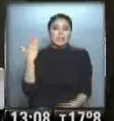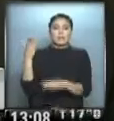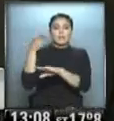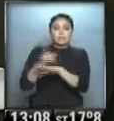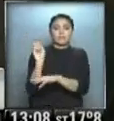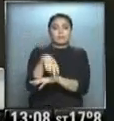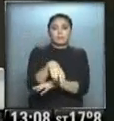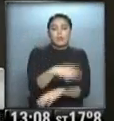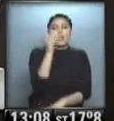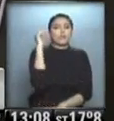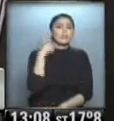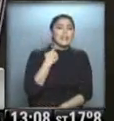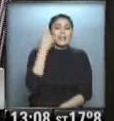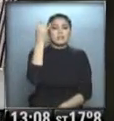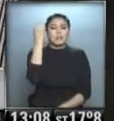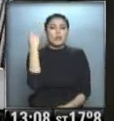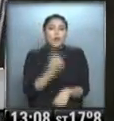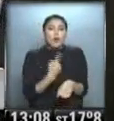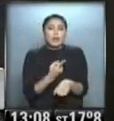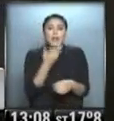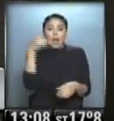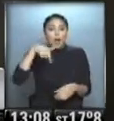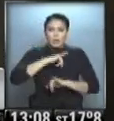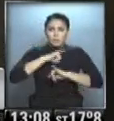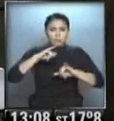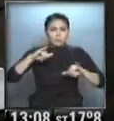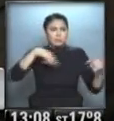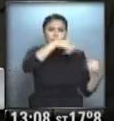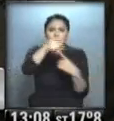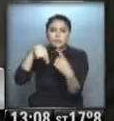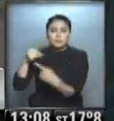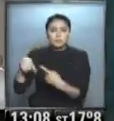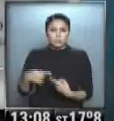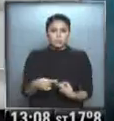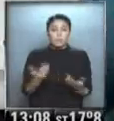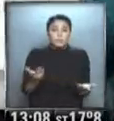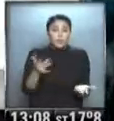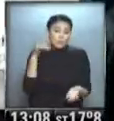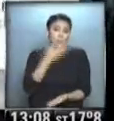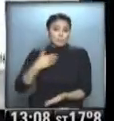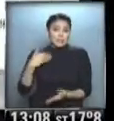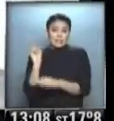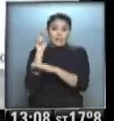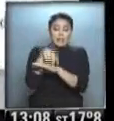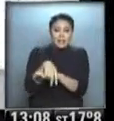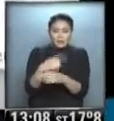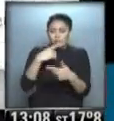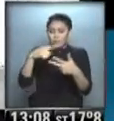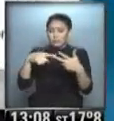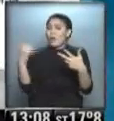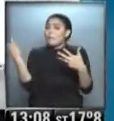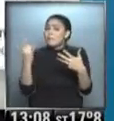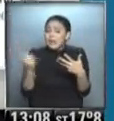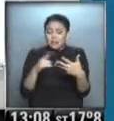13 horas. ¿Qué estarían diciendo ahora? ¿Cuántos pedidos de informe? Secretamente, ocultamente, la presidenta bajó. Bueno, todo mentira lo que dijeron.